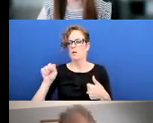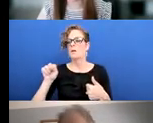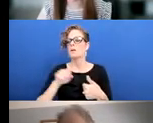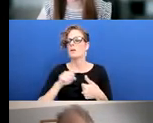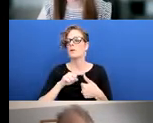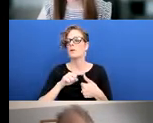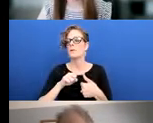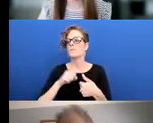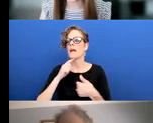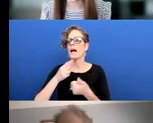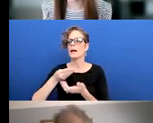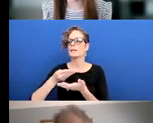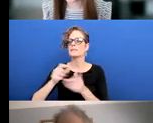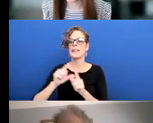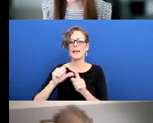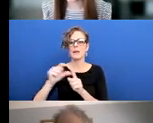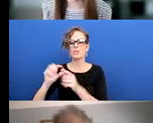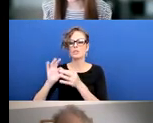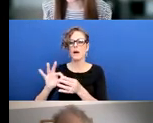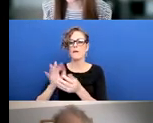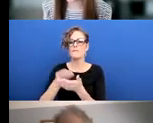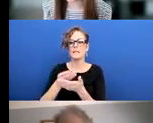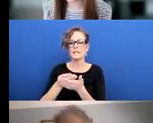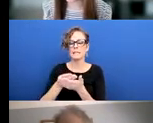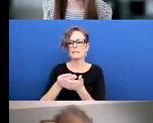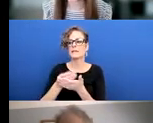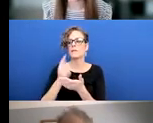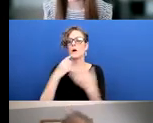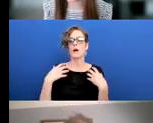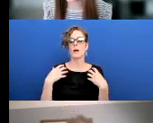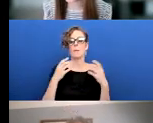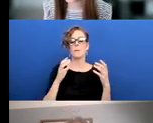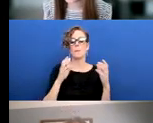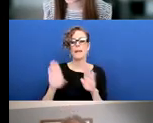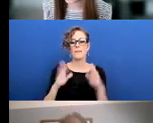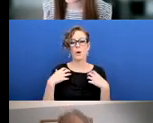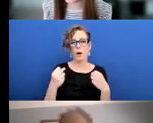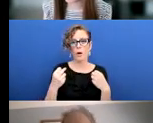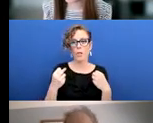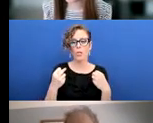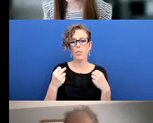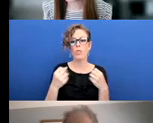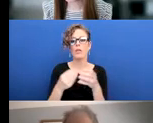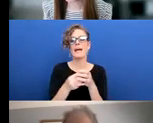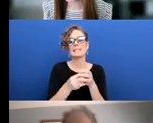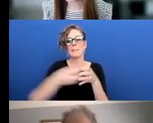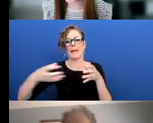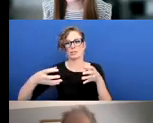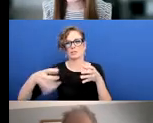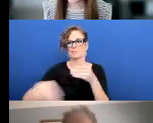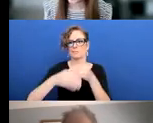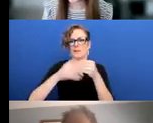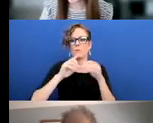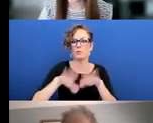1281 también tiene mucho fondos, una expansión de tratamiento de salud mental